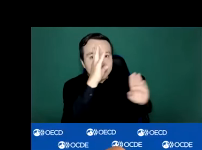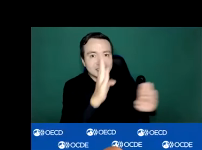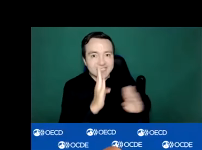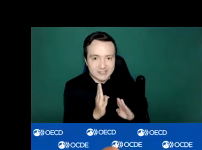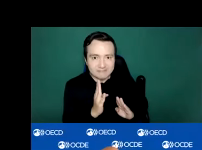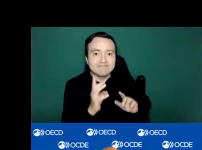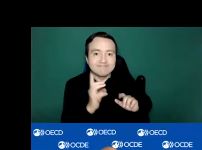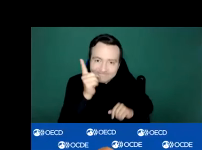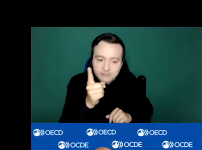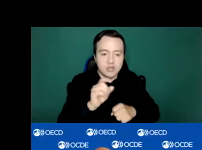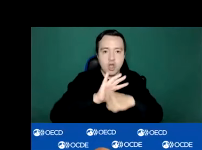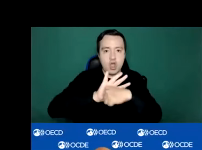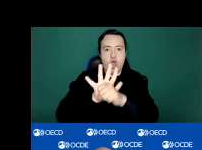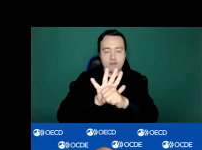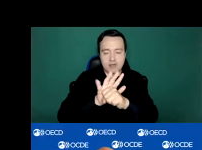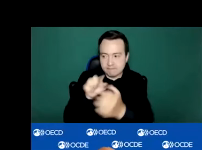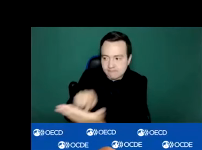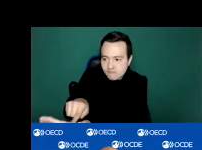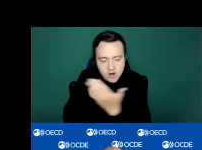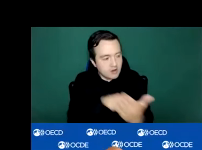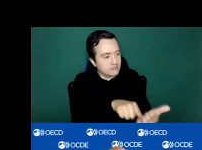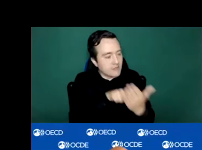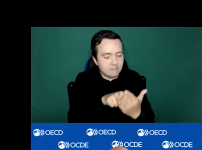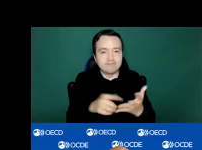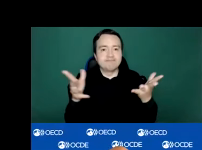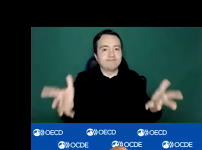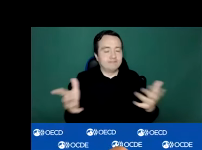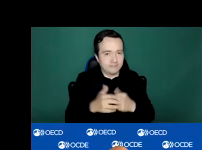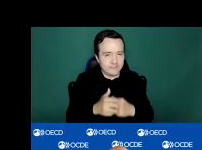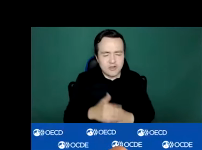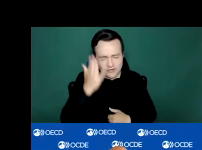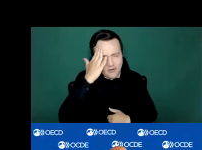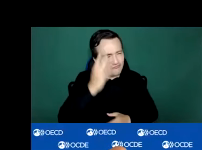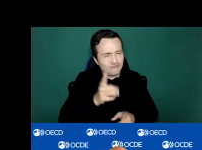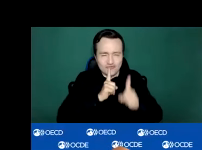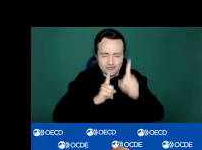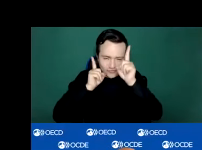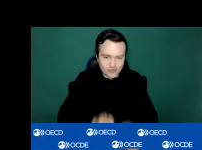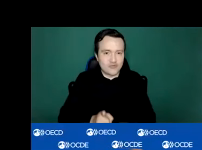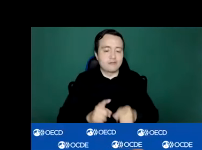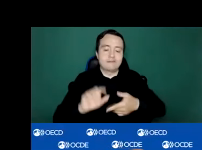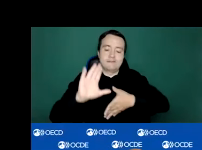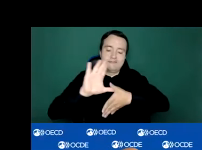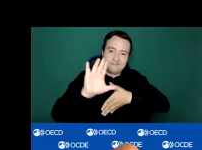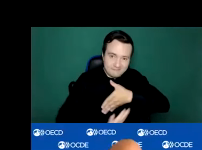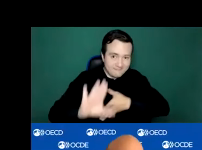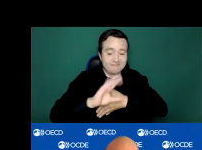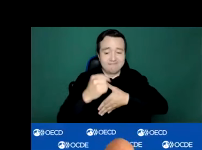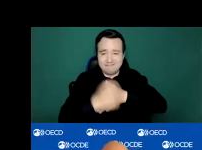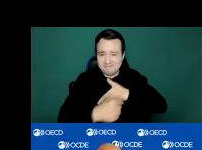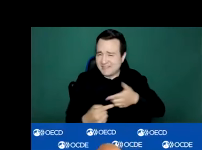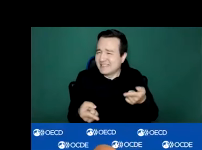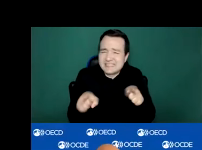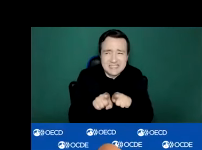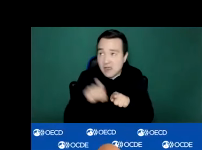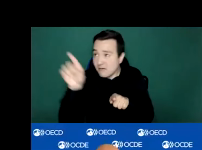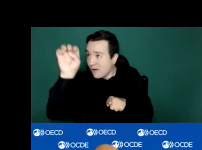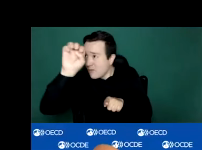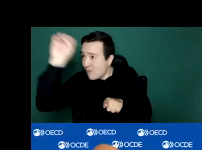más aparentes. Y estoy seguro que en América Latina y el Caribe van a tener tendencias similares. Una cosa